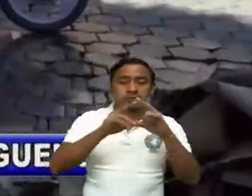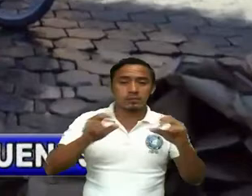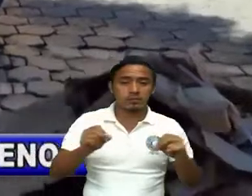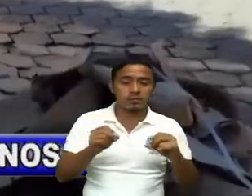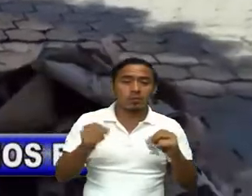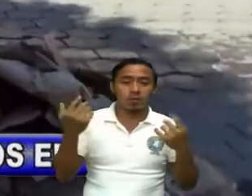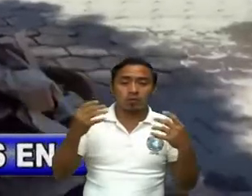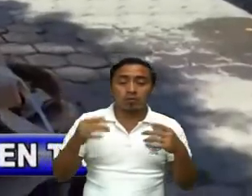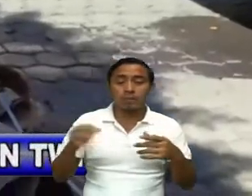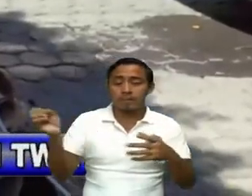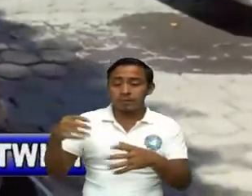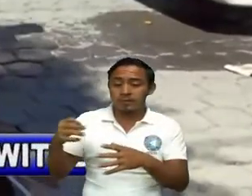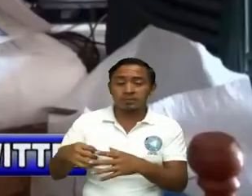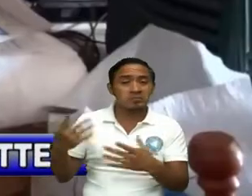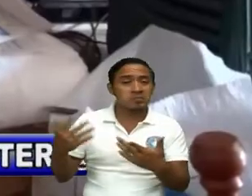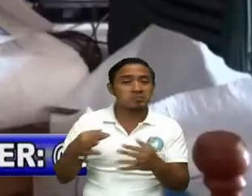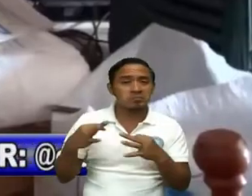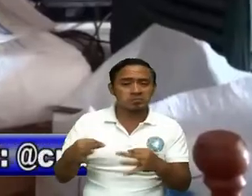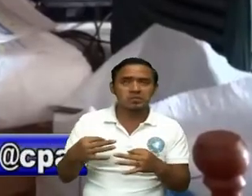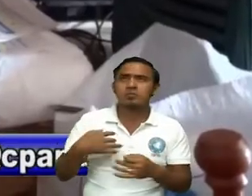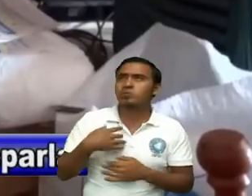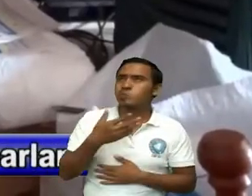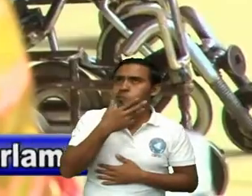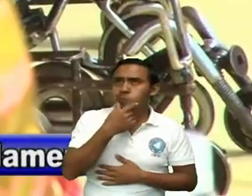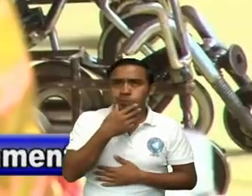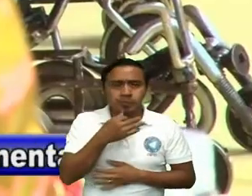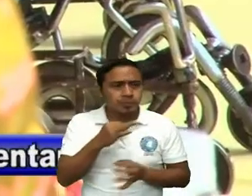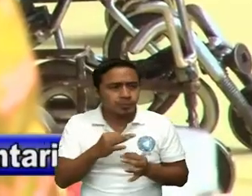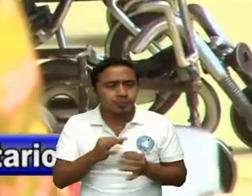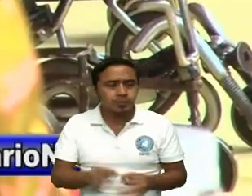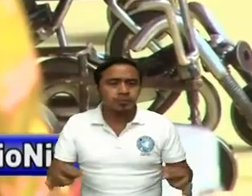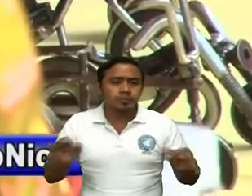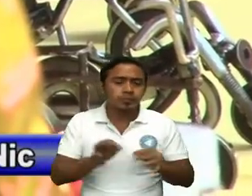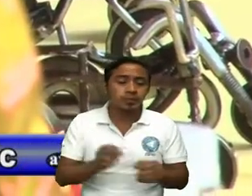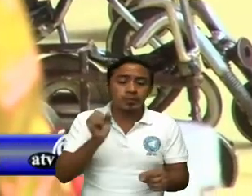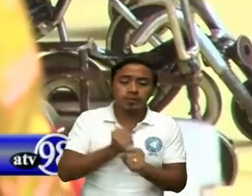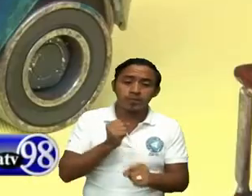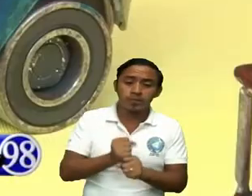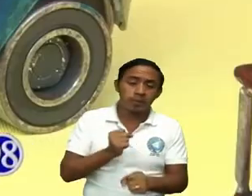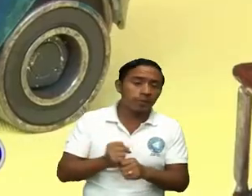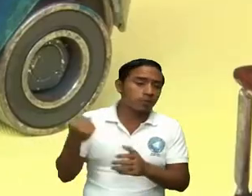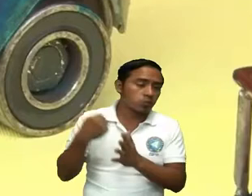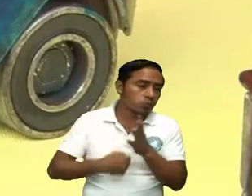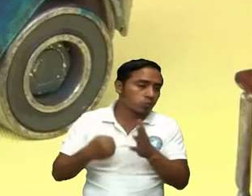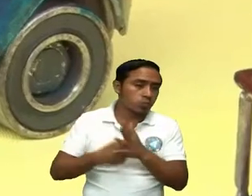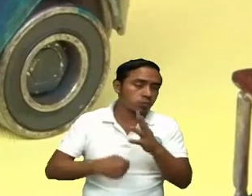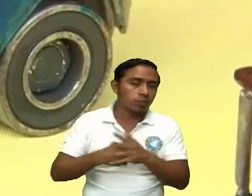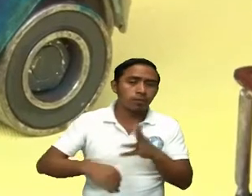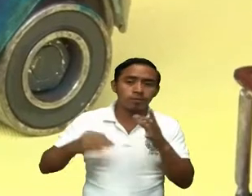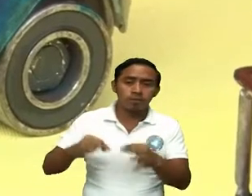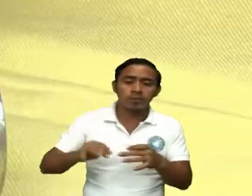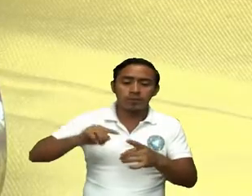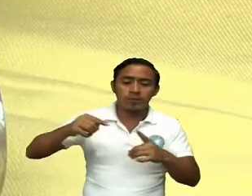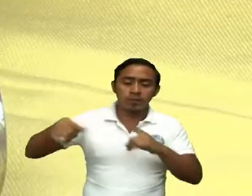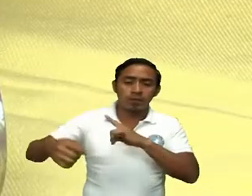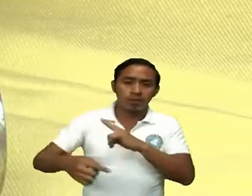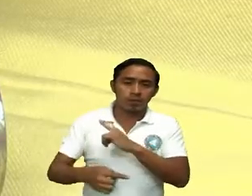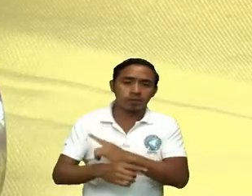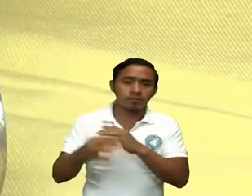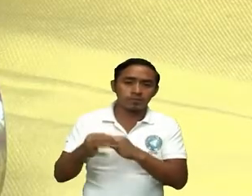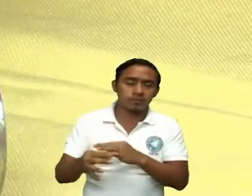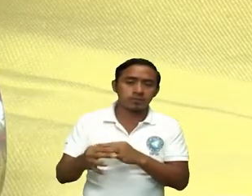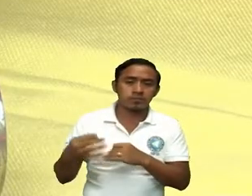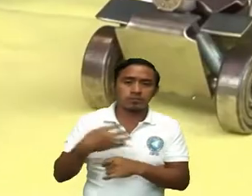los recicladores de base se han tomado esto muy en serio, ya que trabajan arduamente en la conversión de los desechos